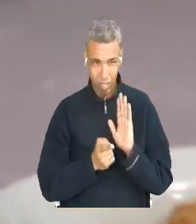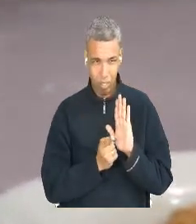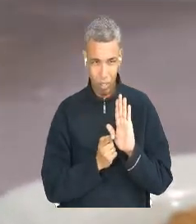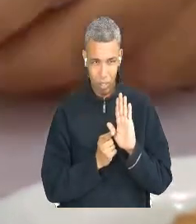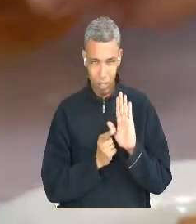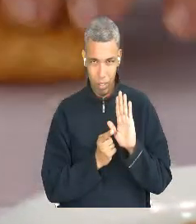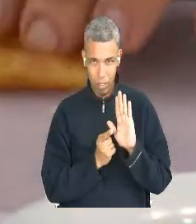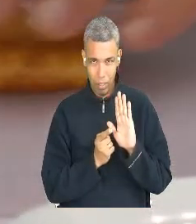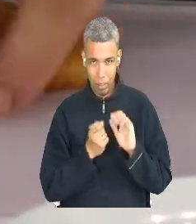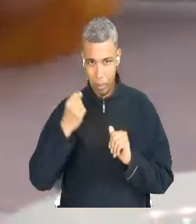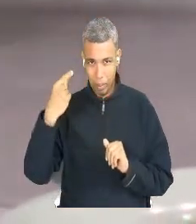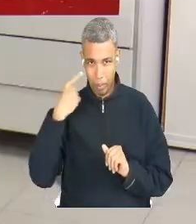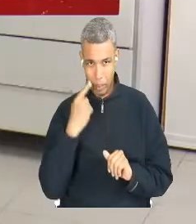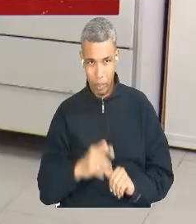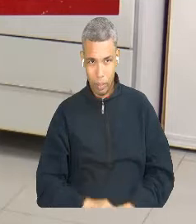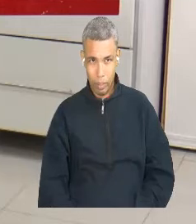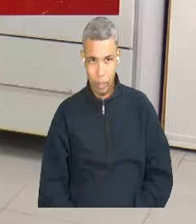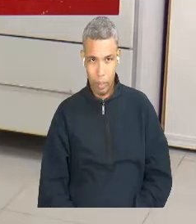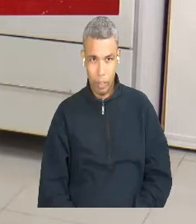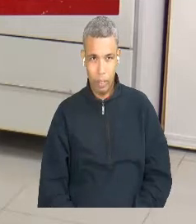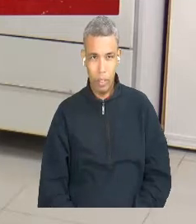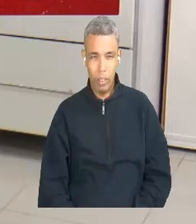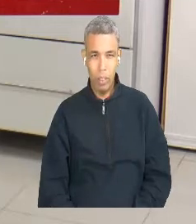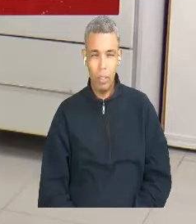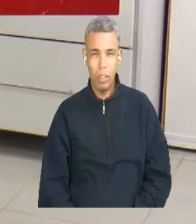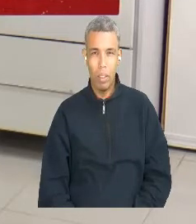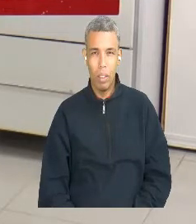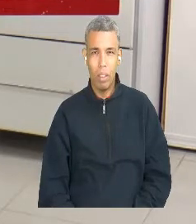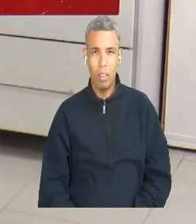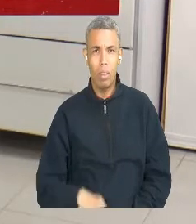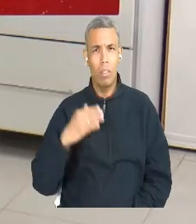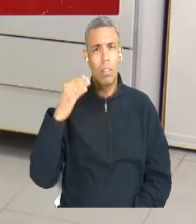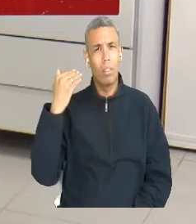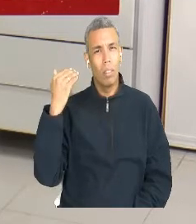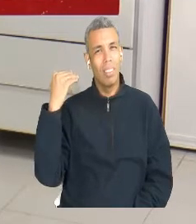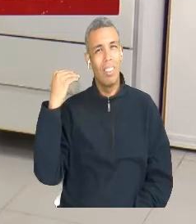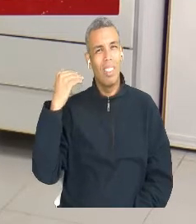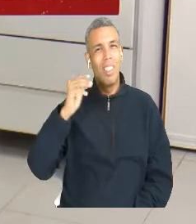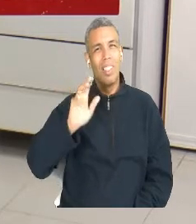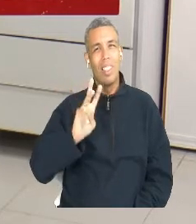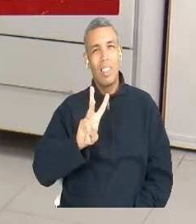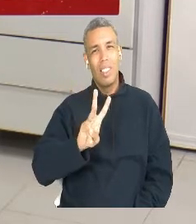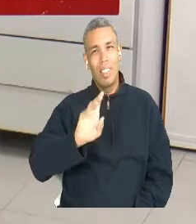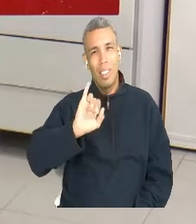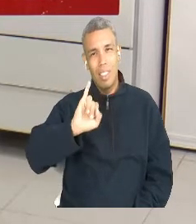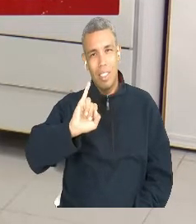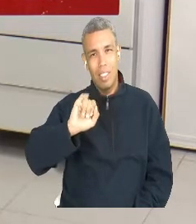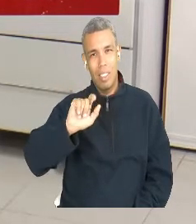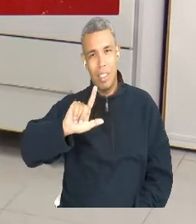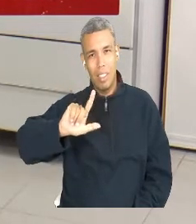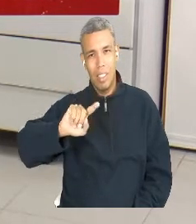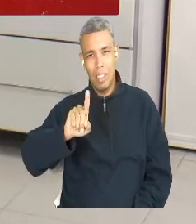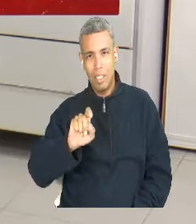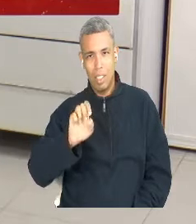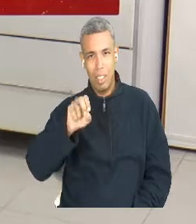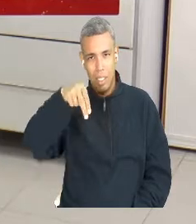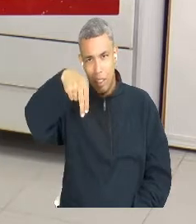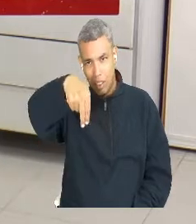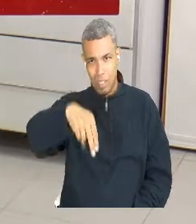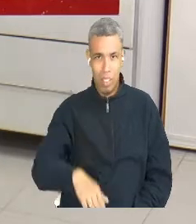La vez pasada, una de las recetas que preparó Wilson fue panqués, es con la misma masa. Esta va